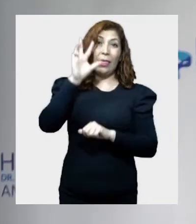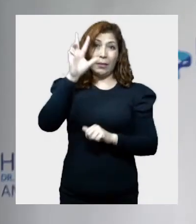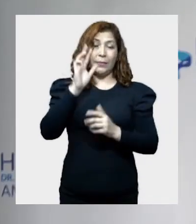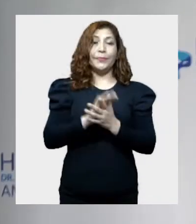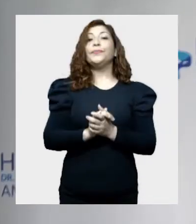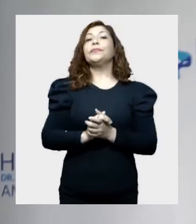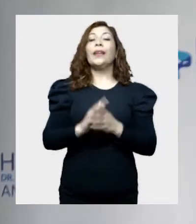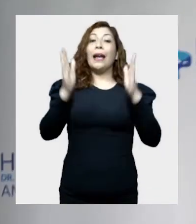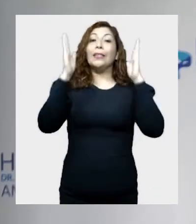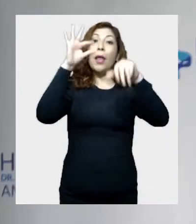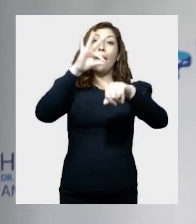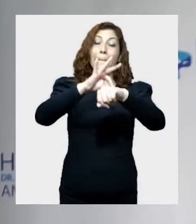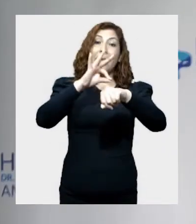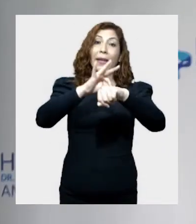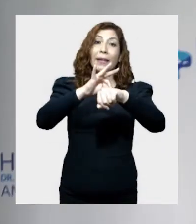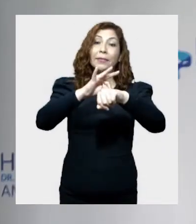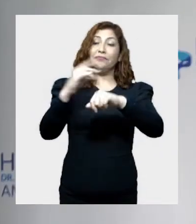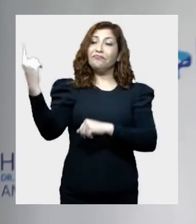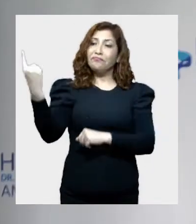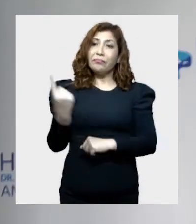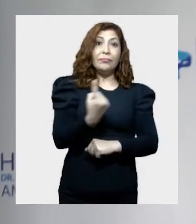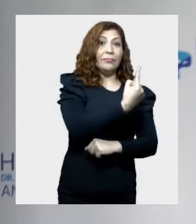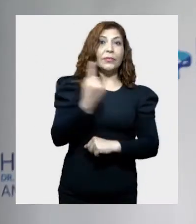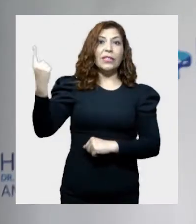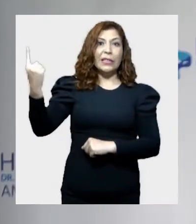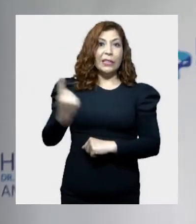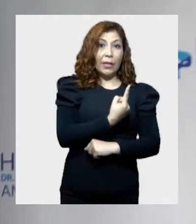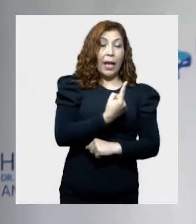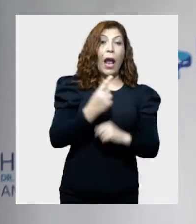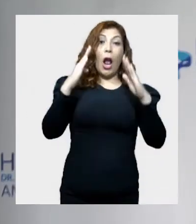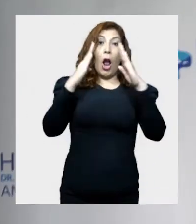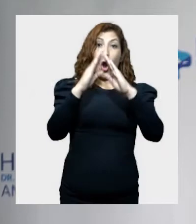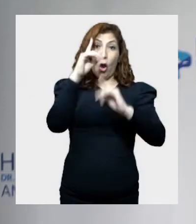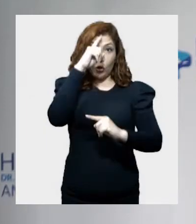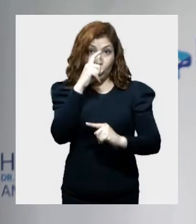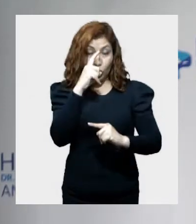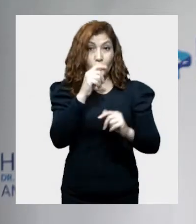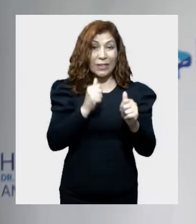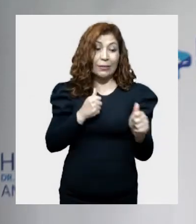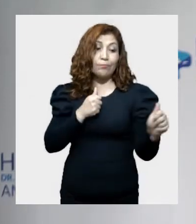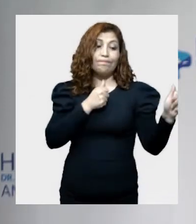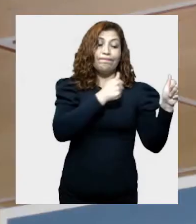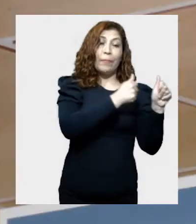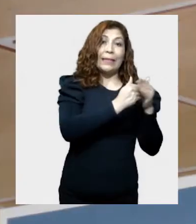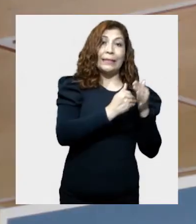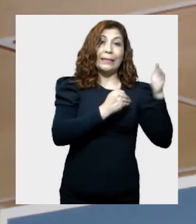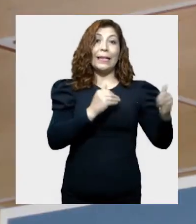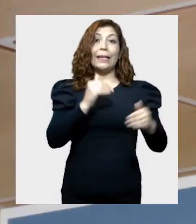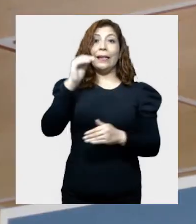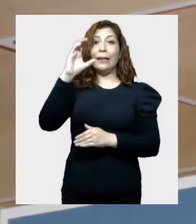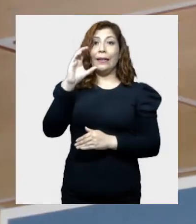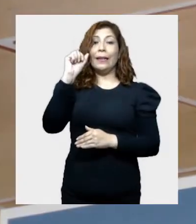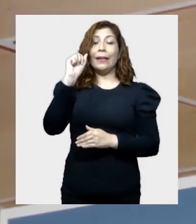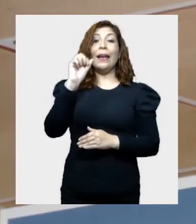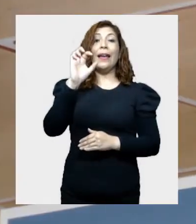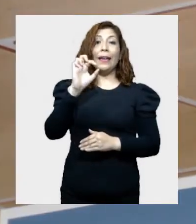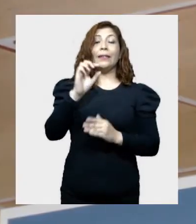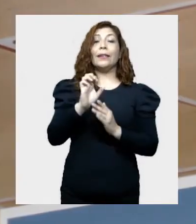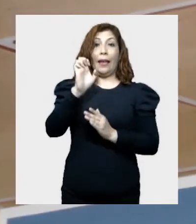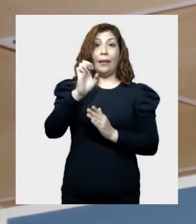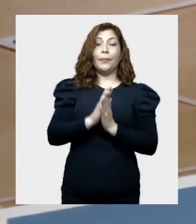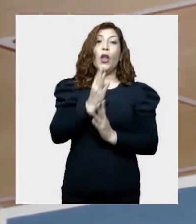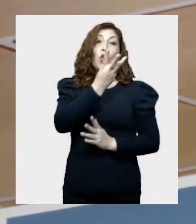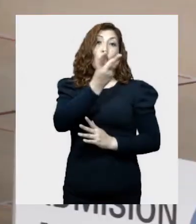de atenciones médicas ambulatorias, que presta nuestro consultorio adosado de especialidades CAE, los números